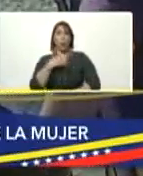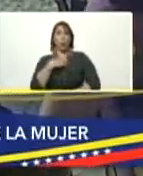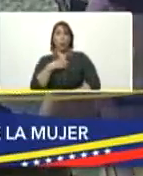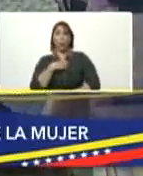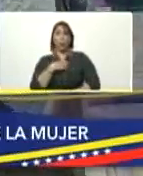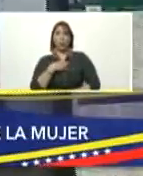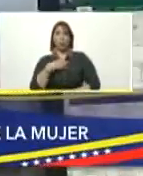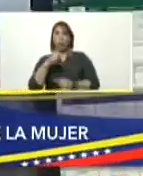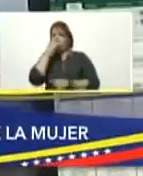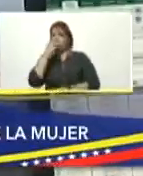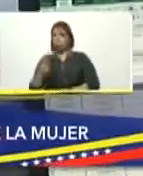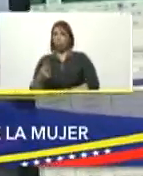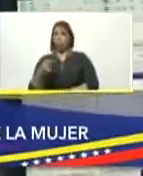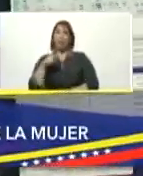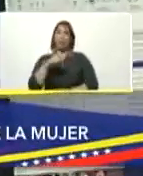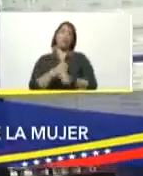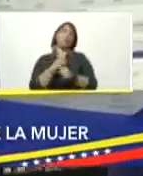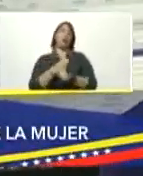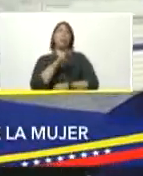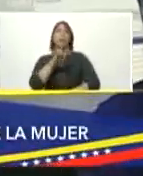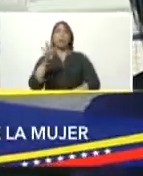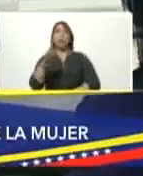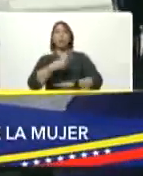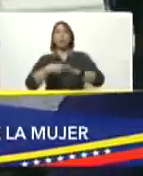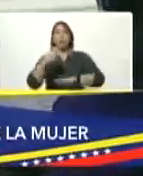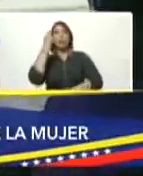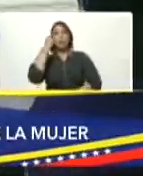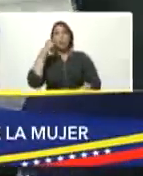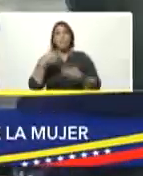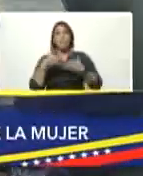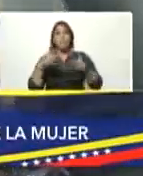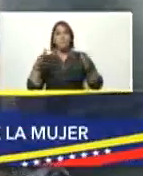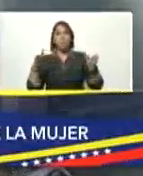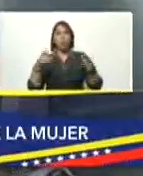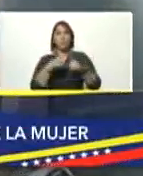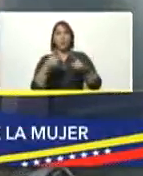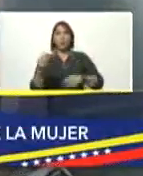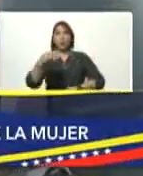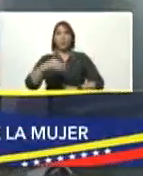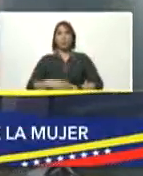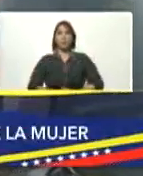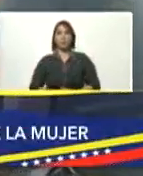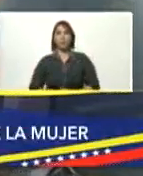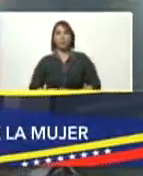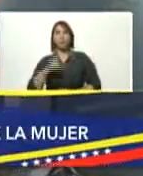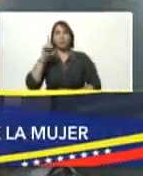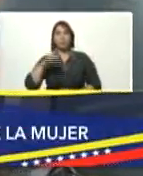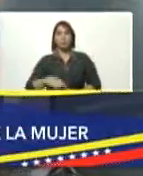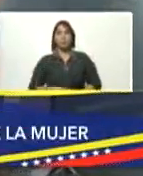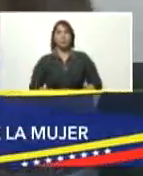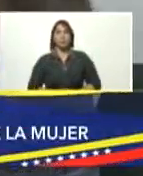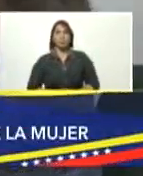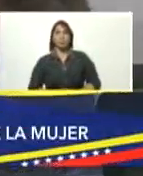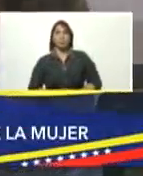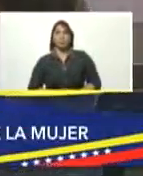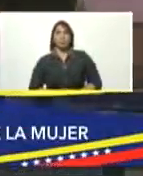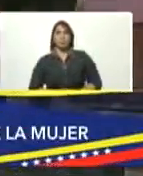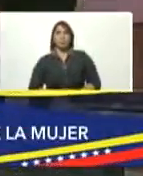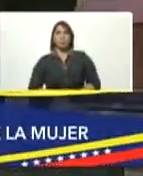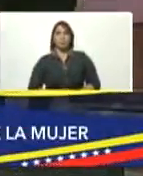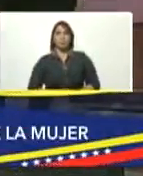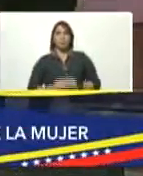trabajo de las 24 horas del día que en estos espacios están abiertos para ello. Pero además, aquí también, aquí donde nos encontramos, en una